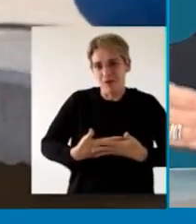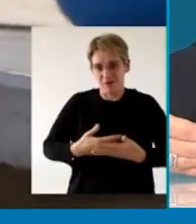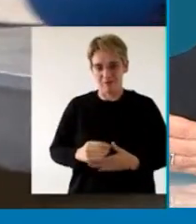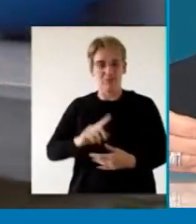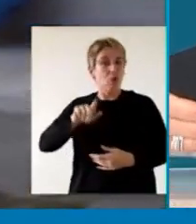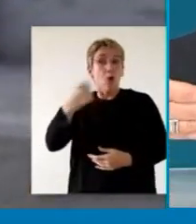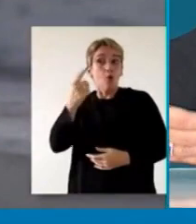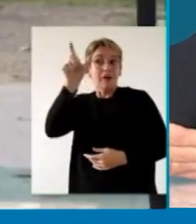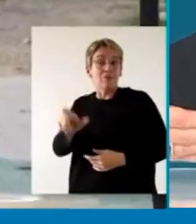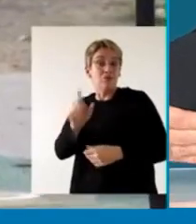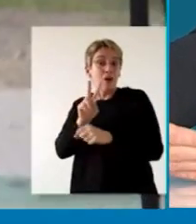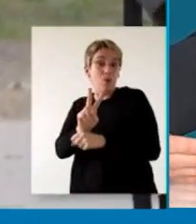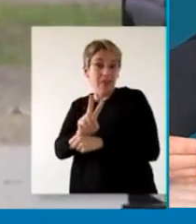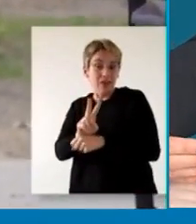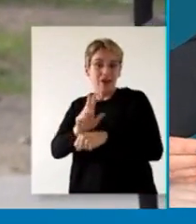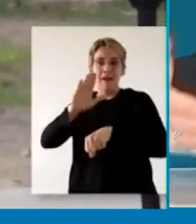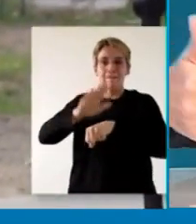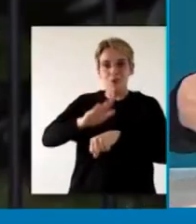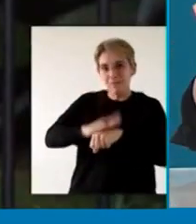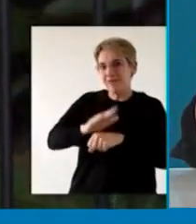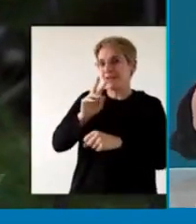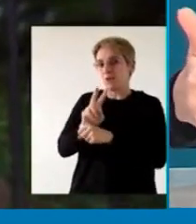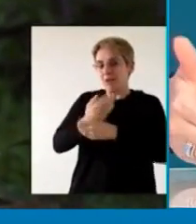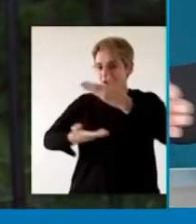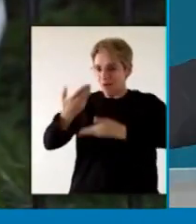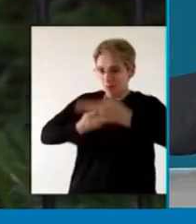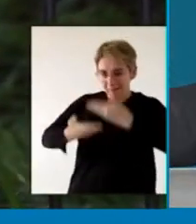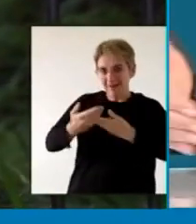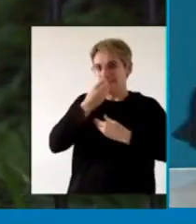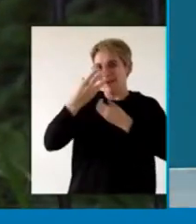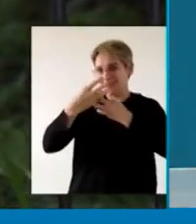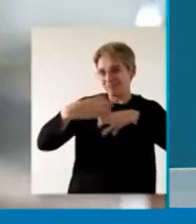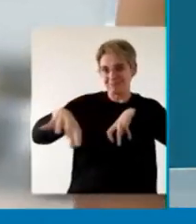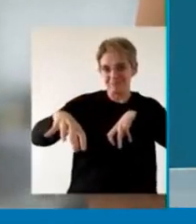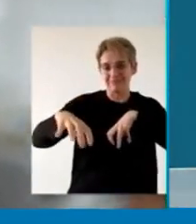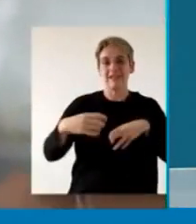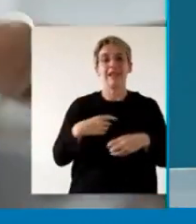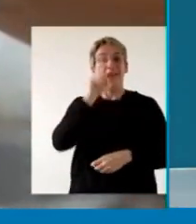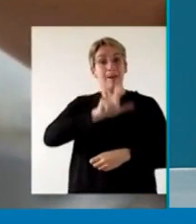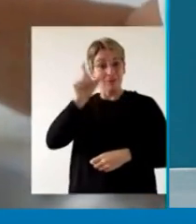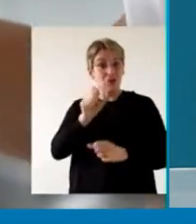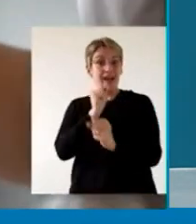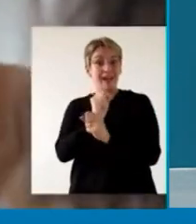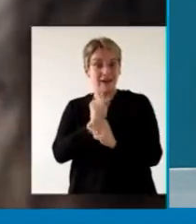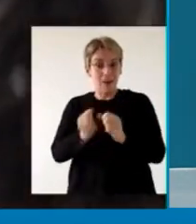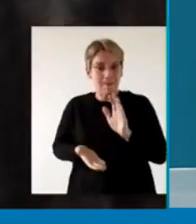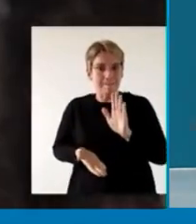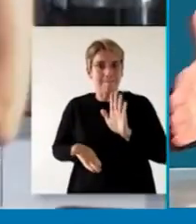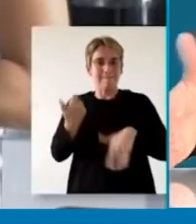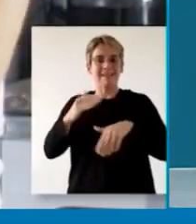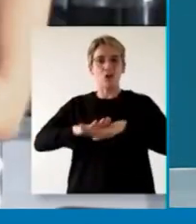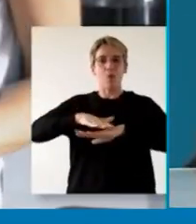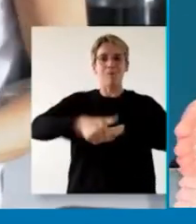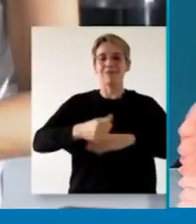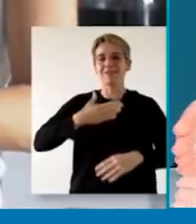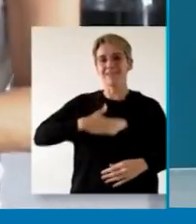traspasa la plata a la cooperativa Y si la persona tiene el día de mañana una desconformidad o se termina su binomio